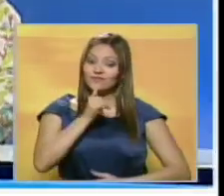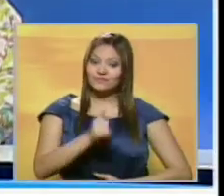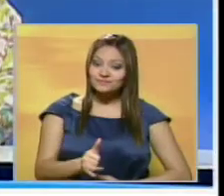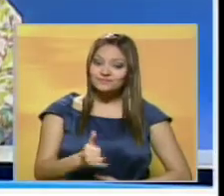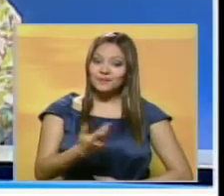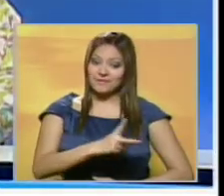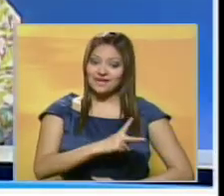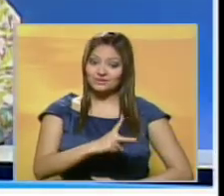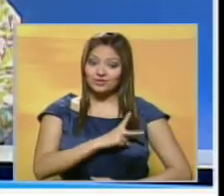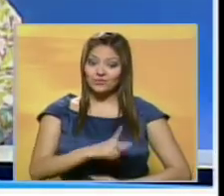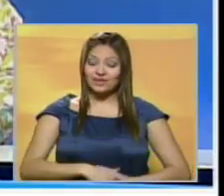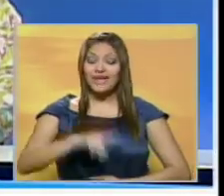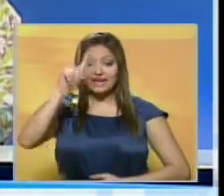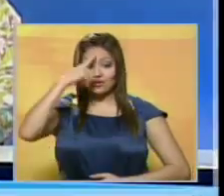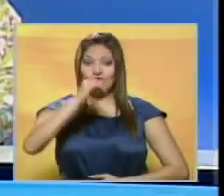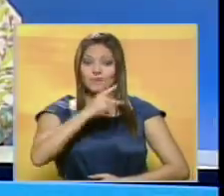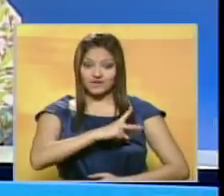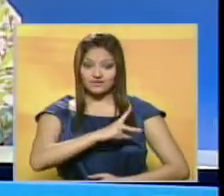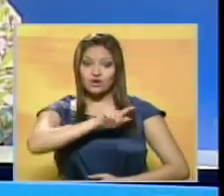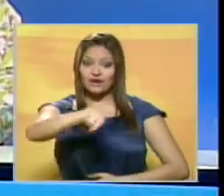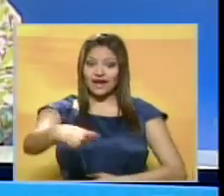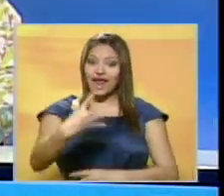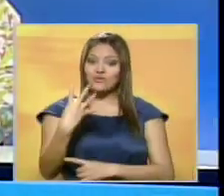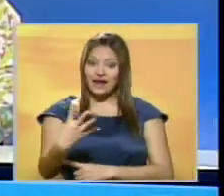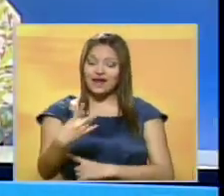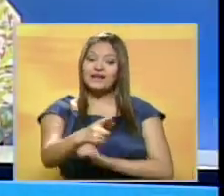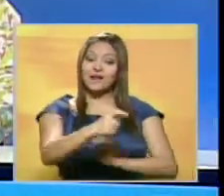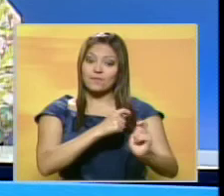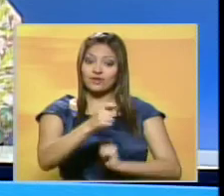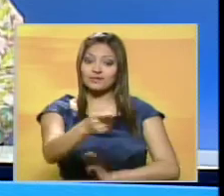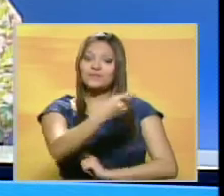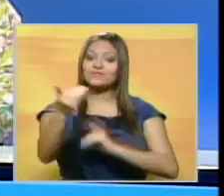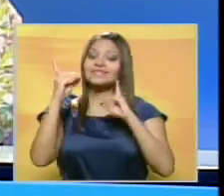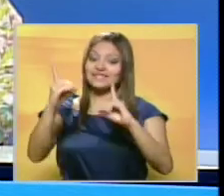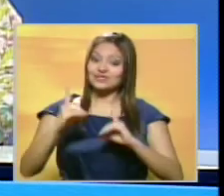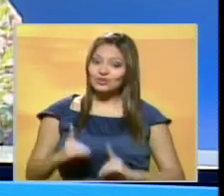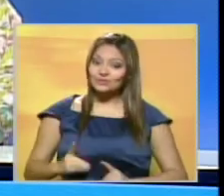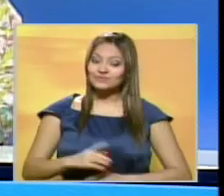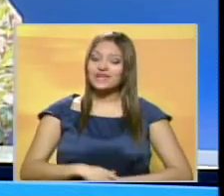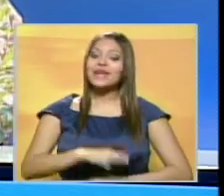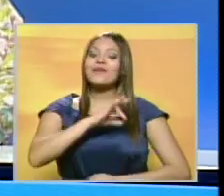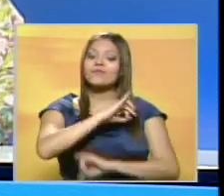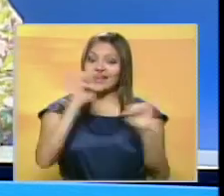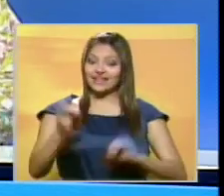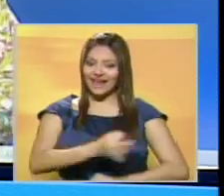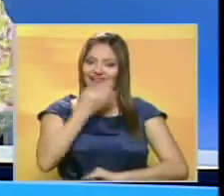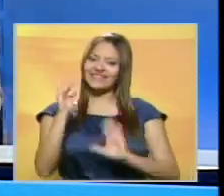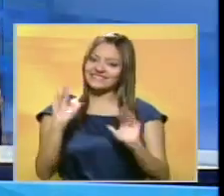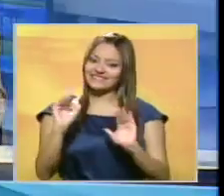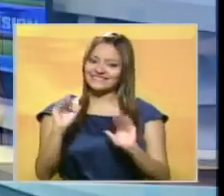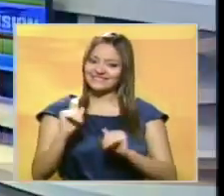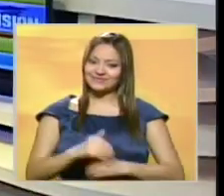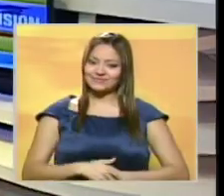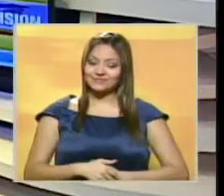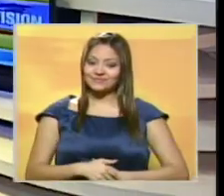emisión de su Noticiero Venevisión. Y recuerden, Noticiero Venevisión, Canal 4 reporta. Y ustedes deciden. Que tengan feliz tarde.